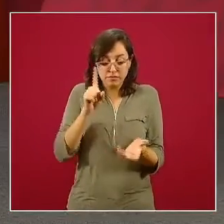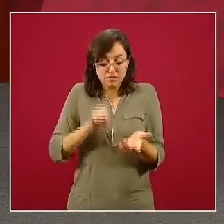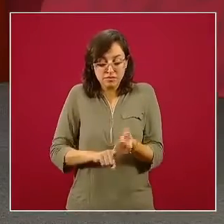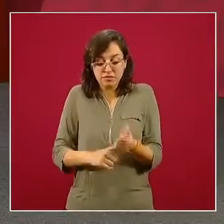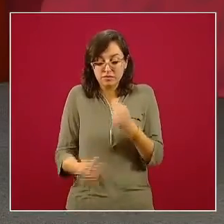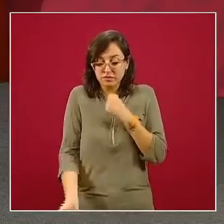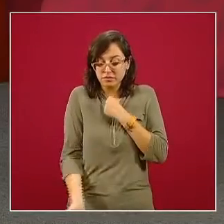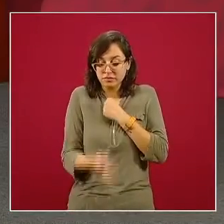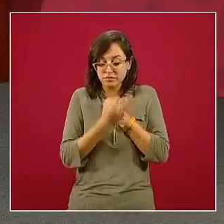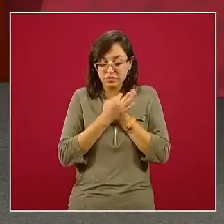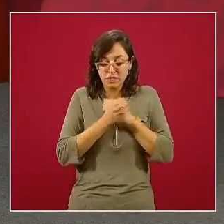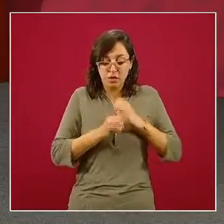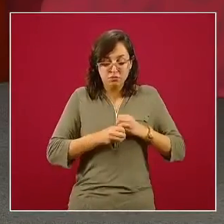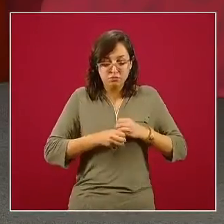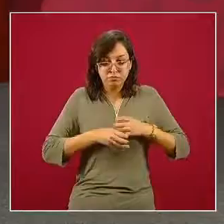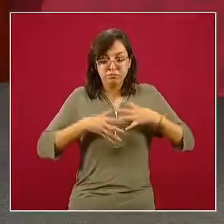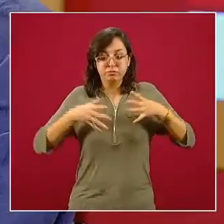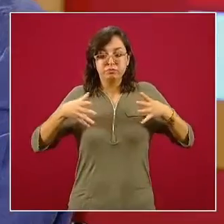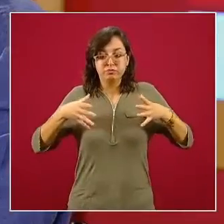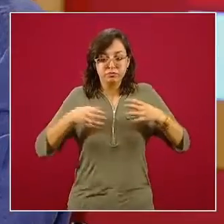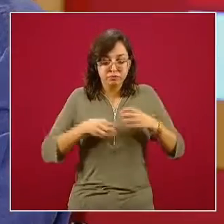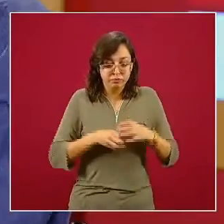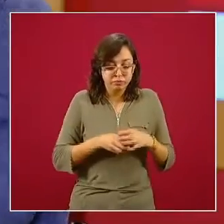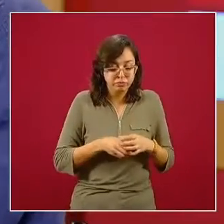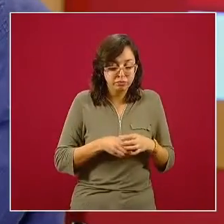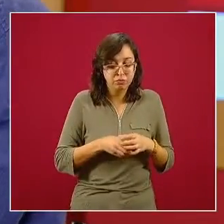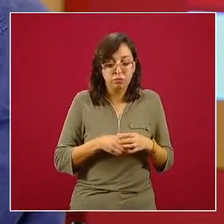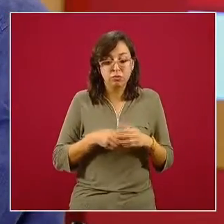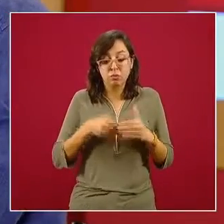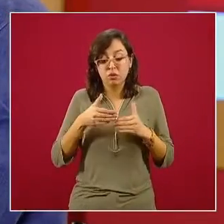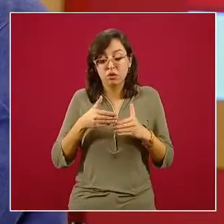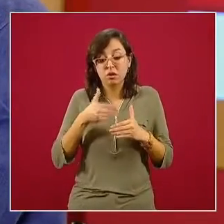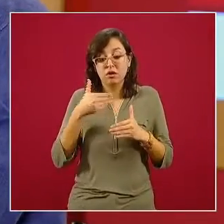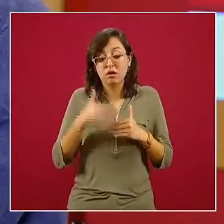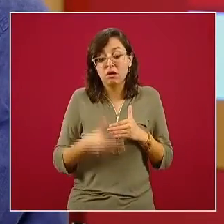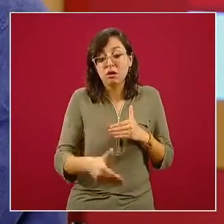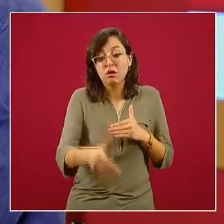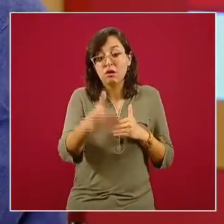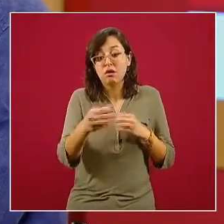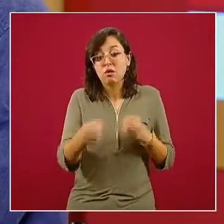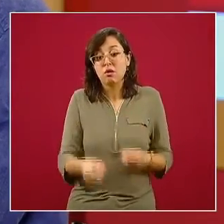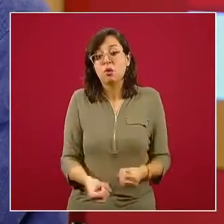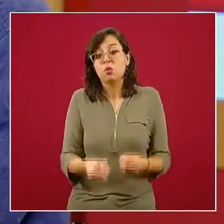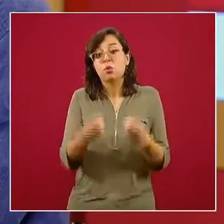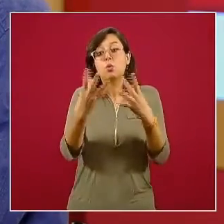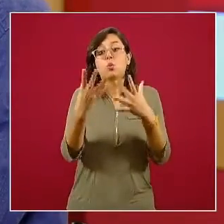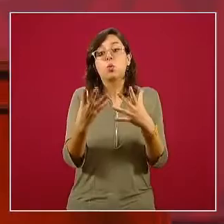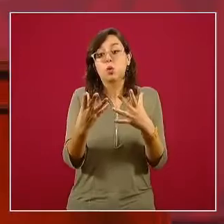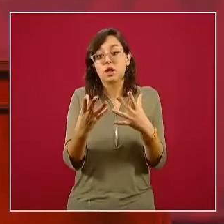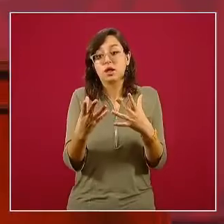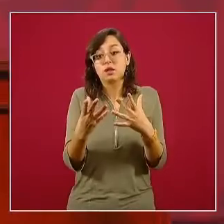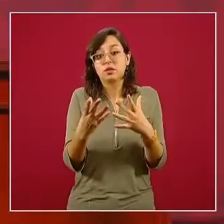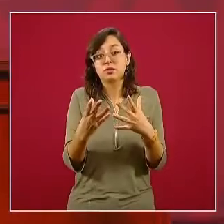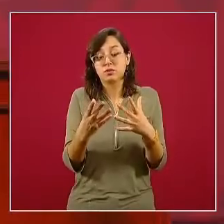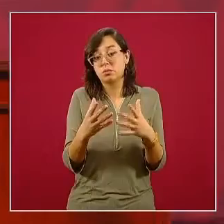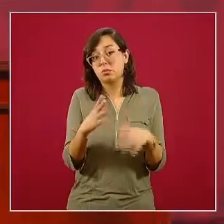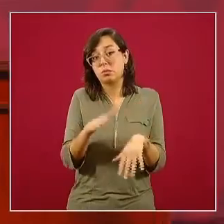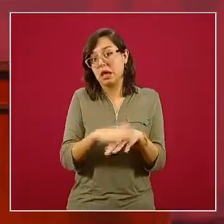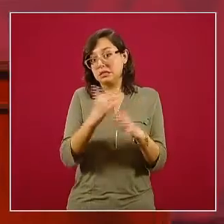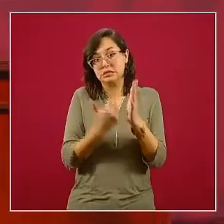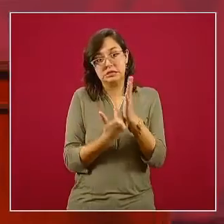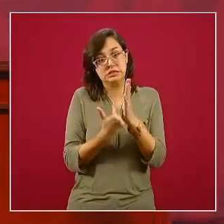respecto al día de la infección, hasta cuánto y con la concentración suben,